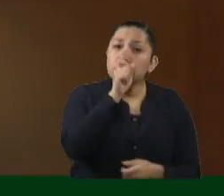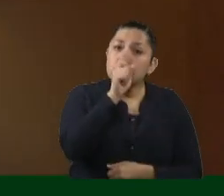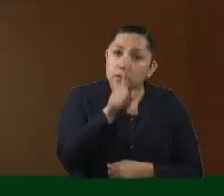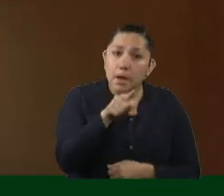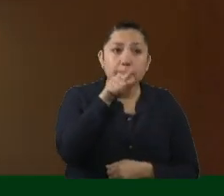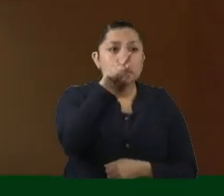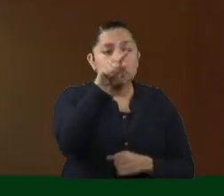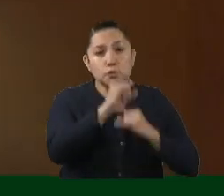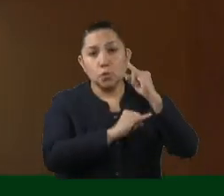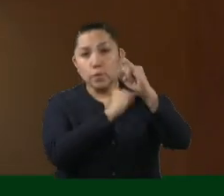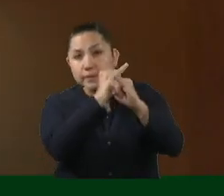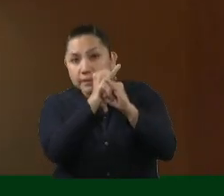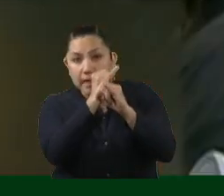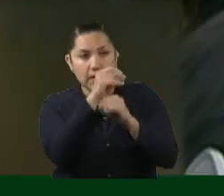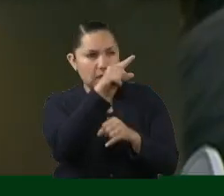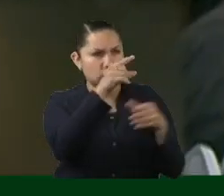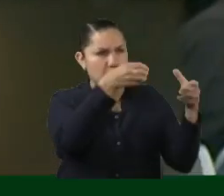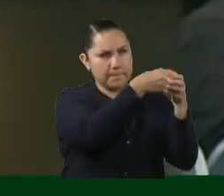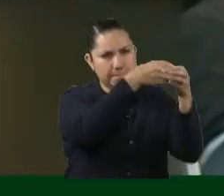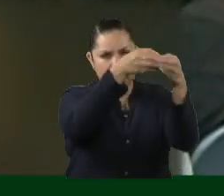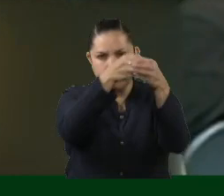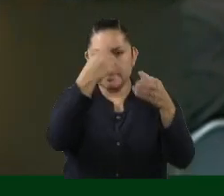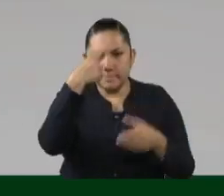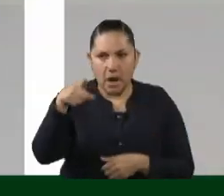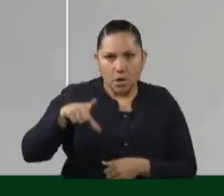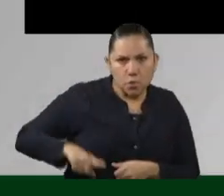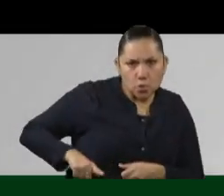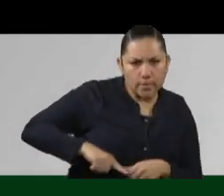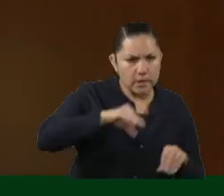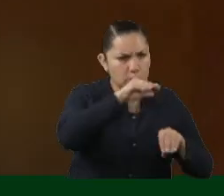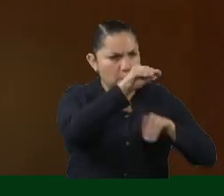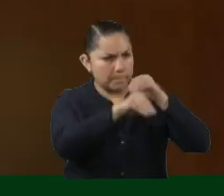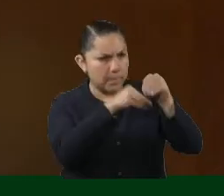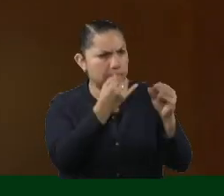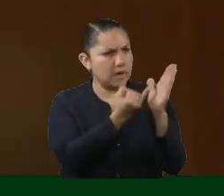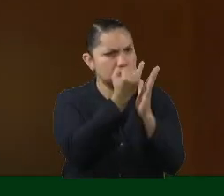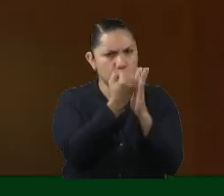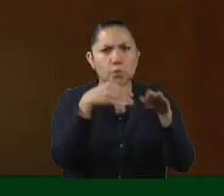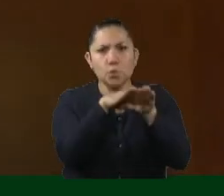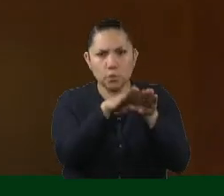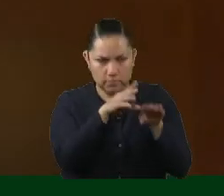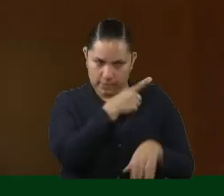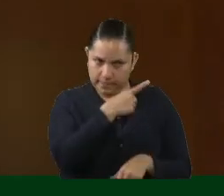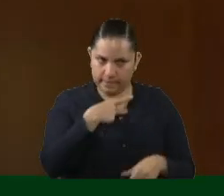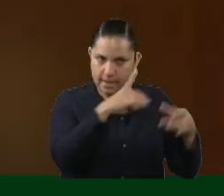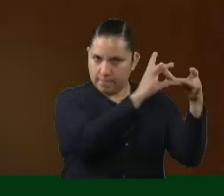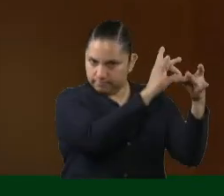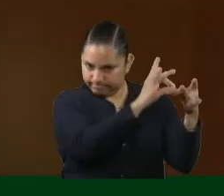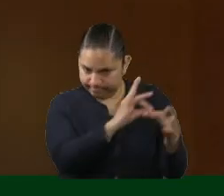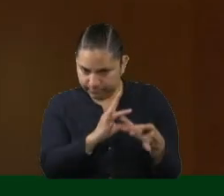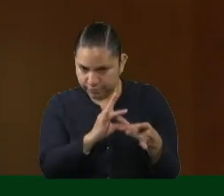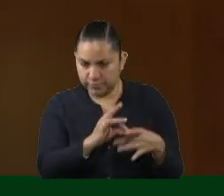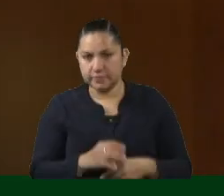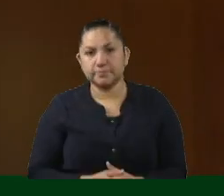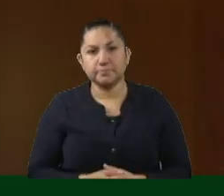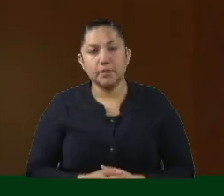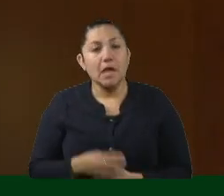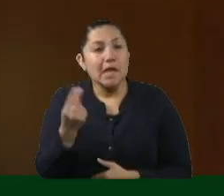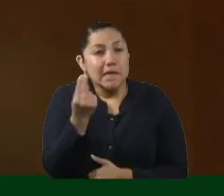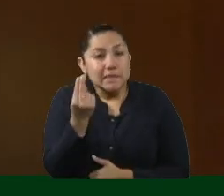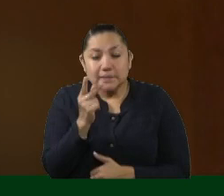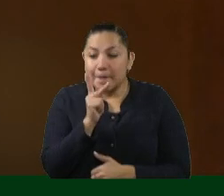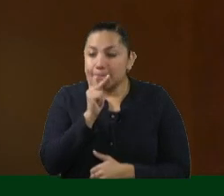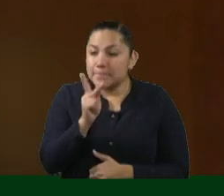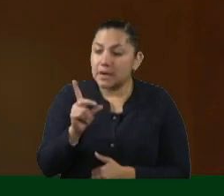internacionales en el diseño de acciones de gobierno tenemos que dar el mensaje y tenemos que resignificar la palabra